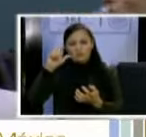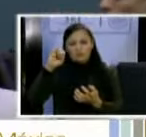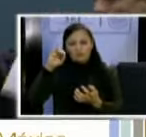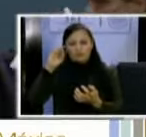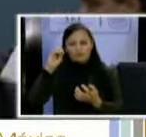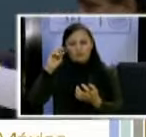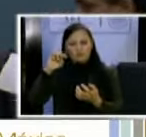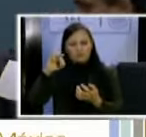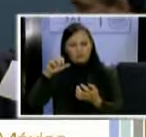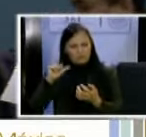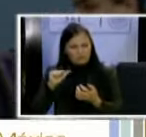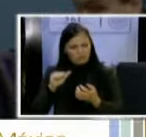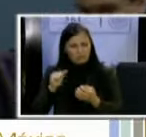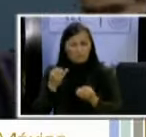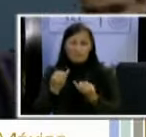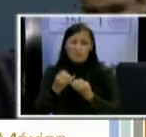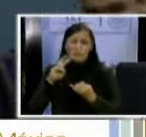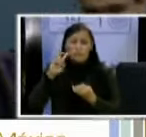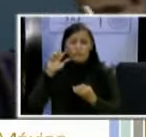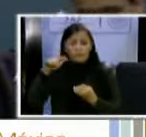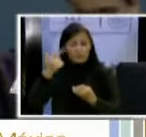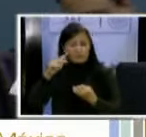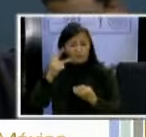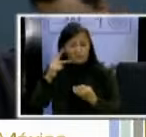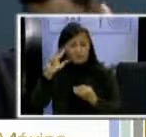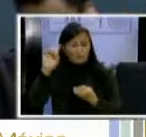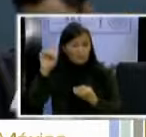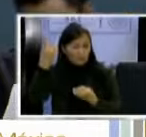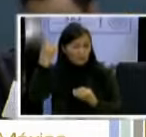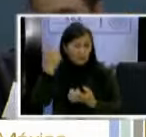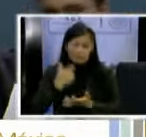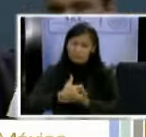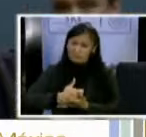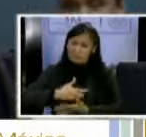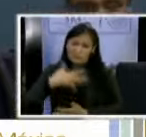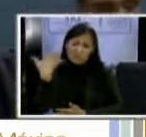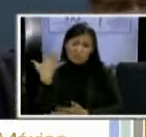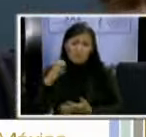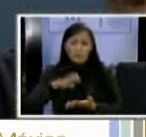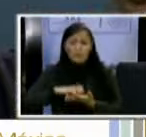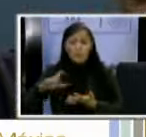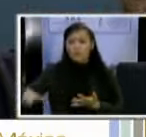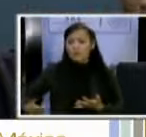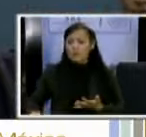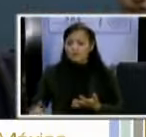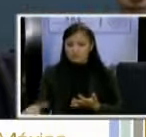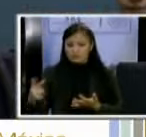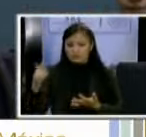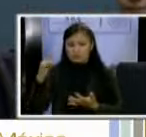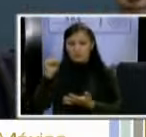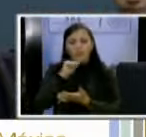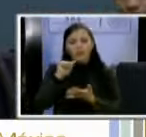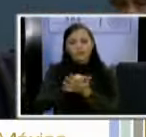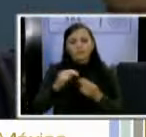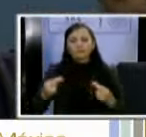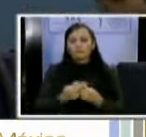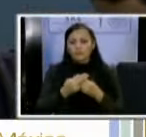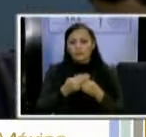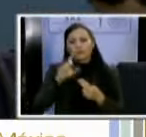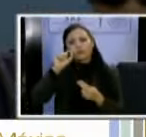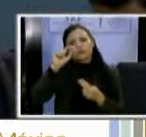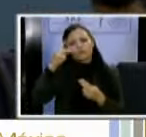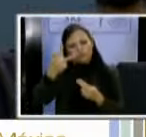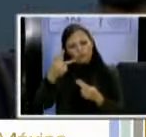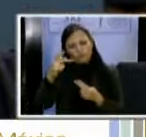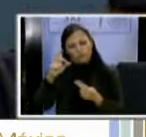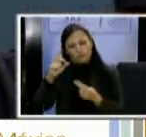se me hace una cuota excesiva. Voy a poner un dato, la primera acta de nacimiento en Guanajuato cuesta 28 pesos, son $2. Y